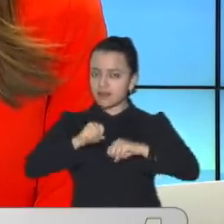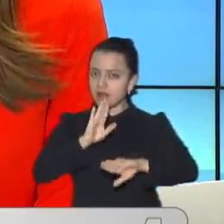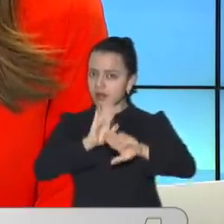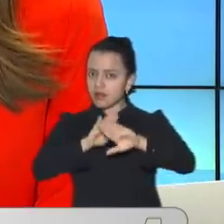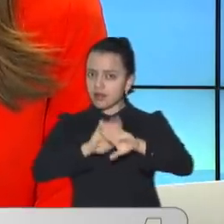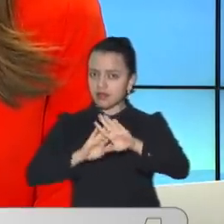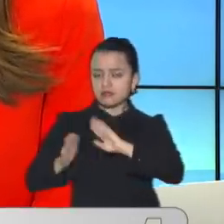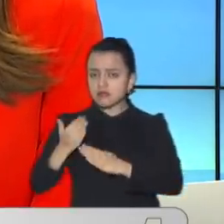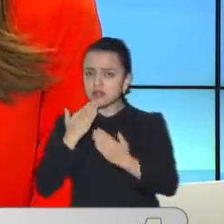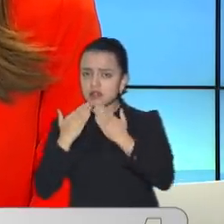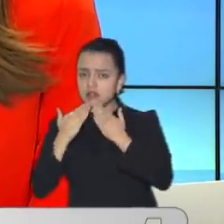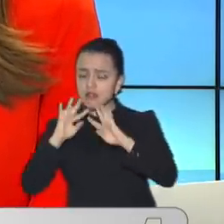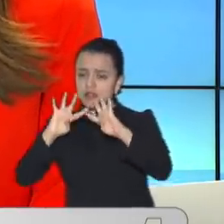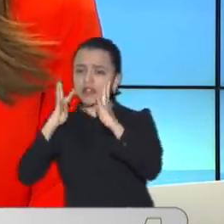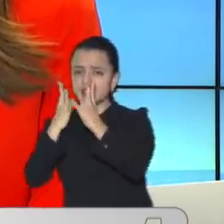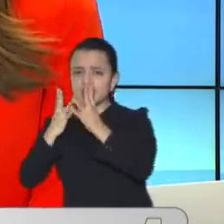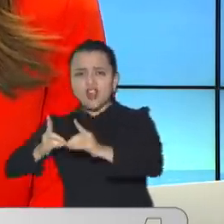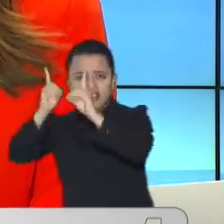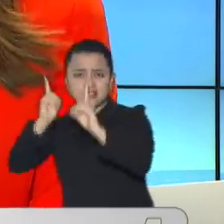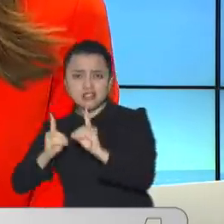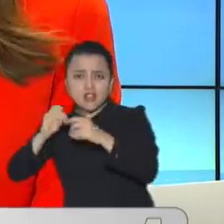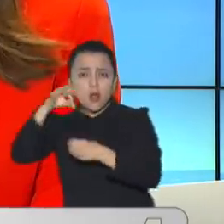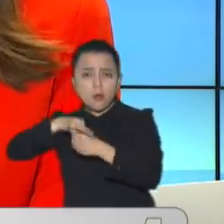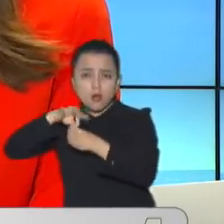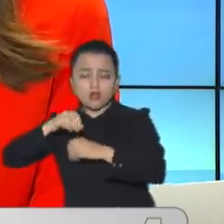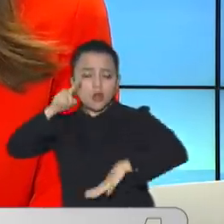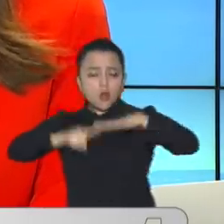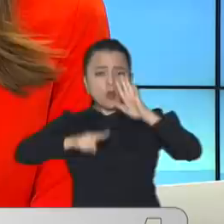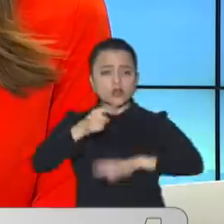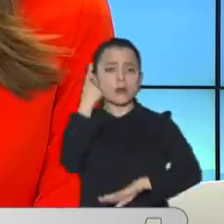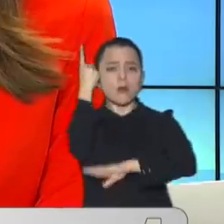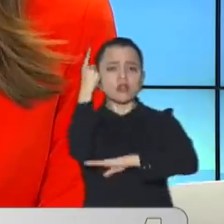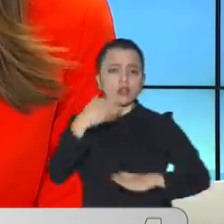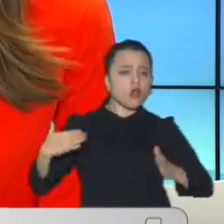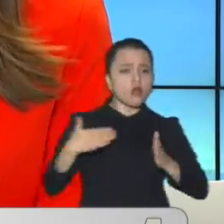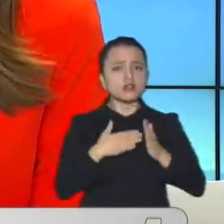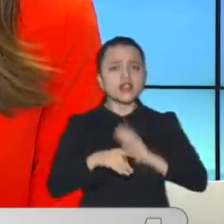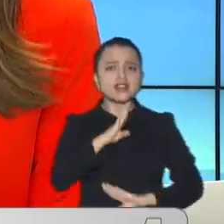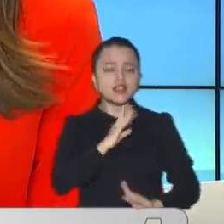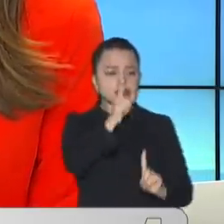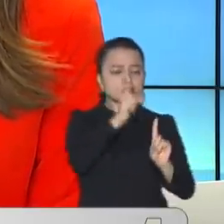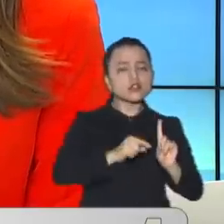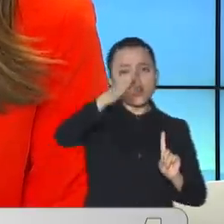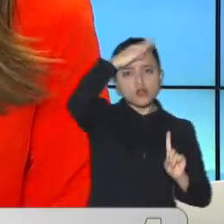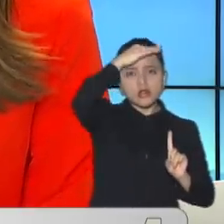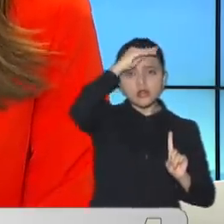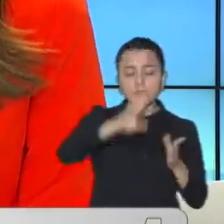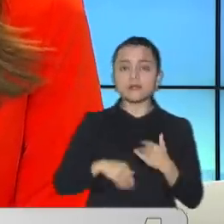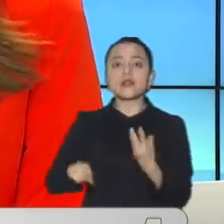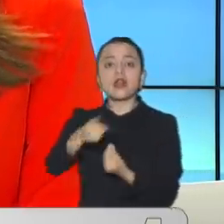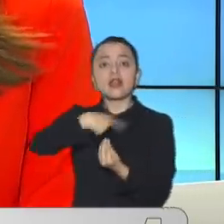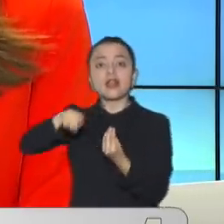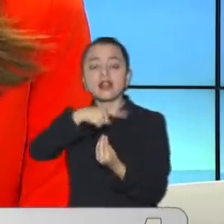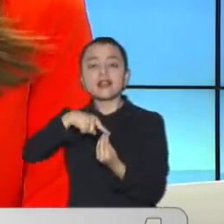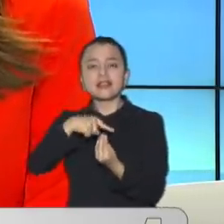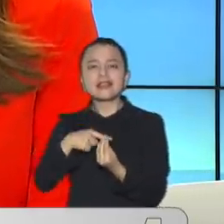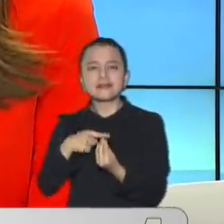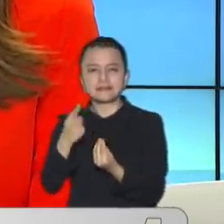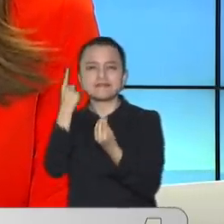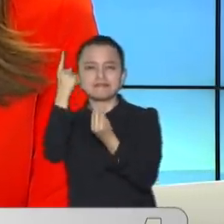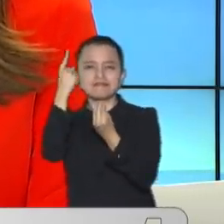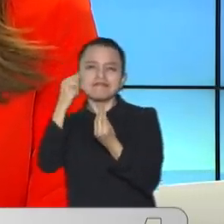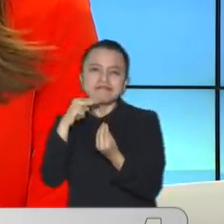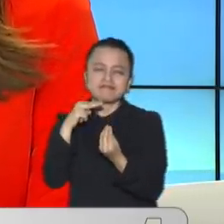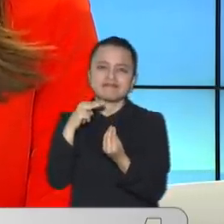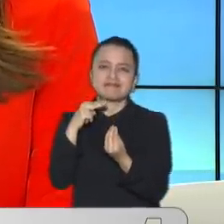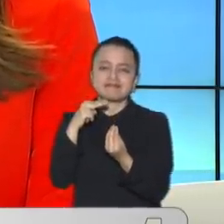que confía en que el Senado sepa lidiar con el juicio político contra Donald Trump. El líder republicano en el Senado no descarta votar a favor